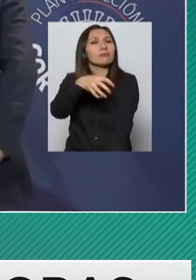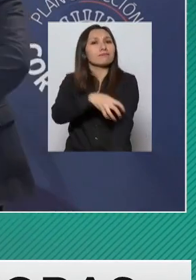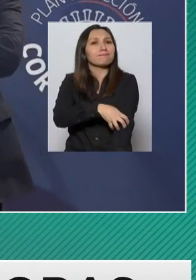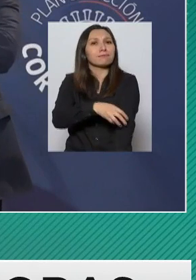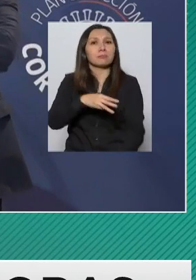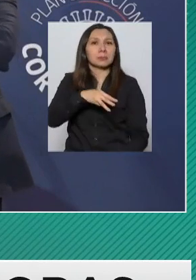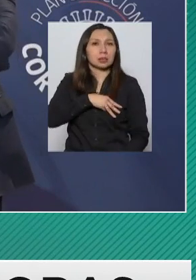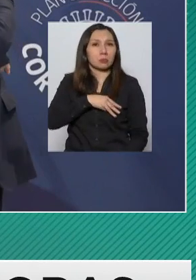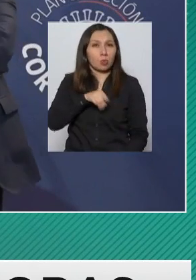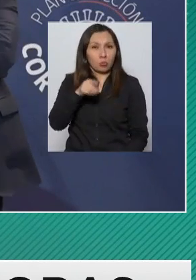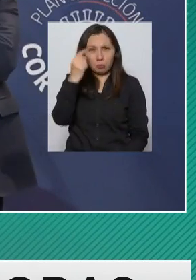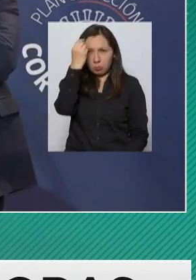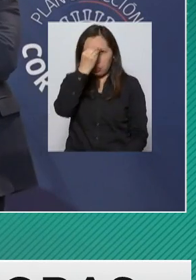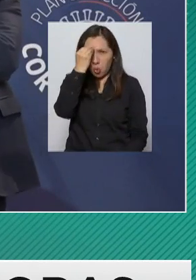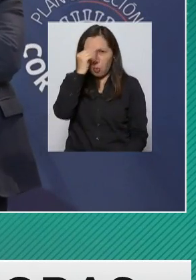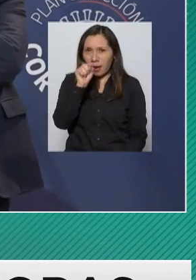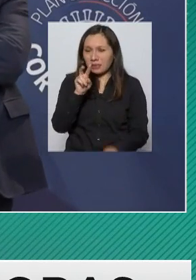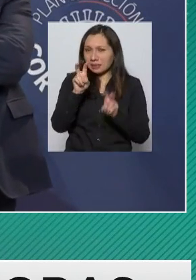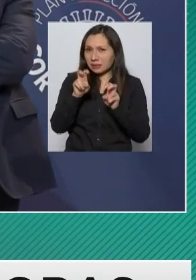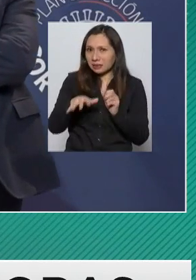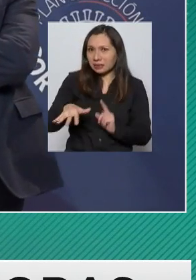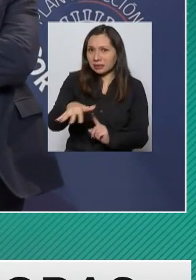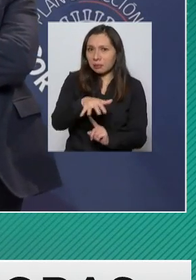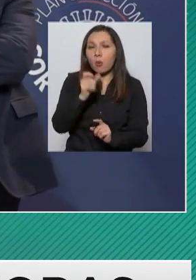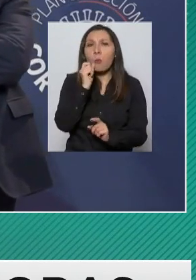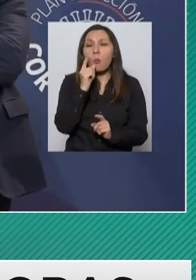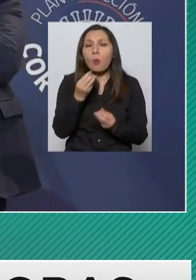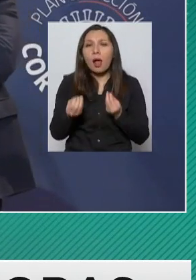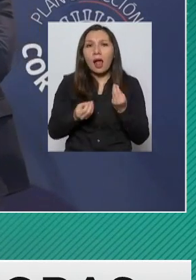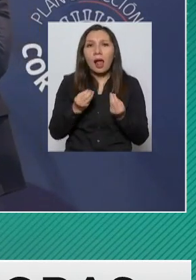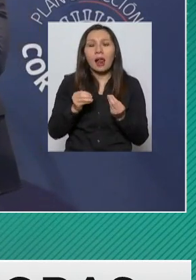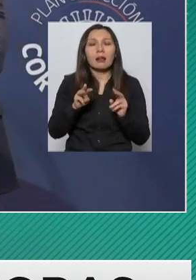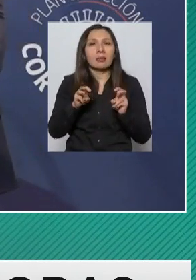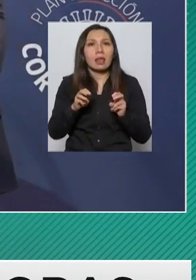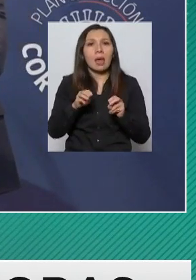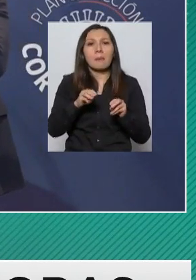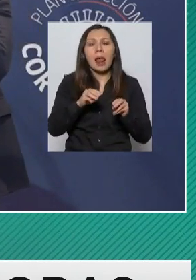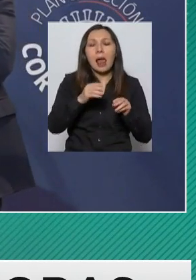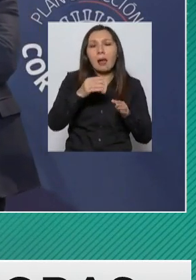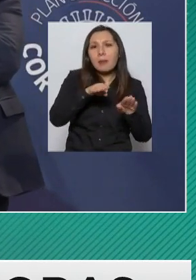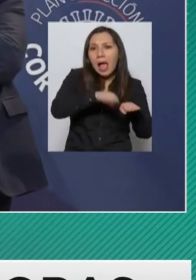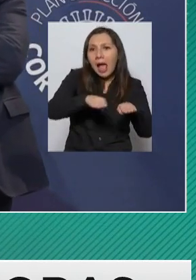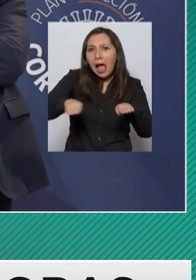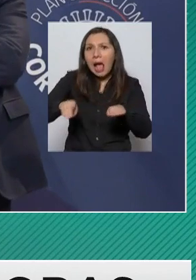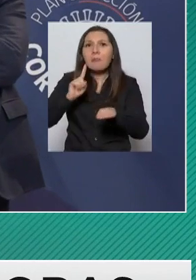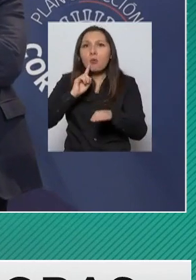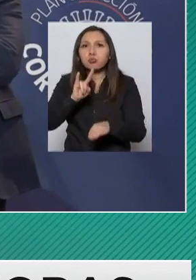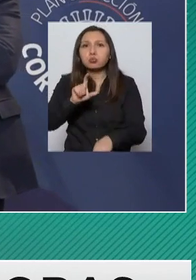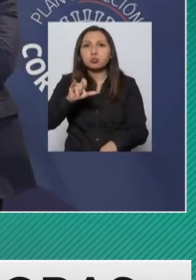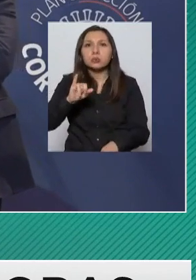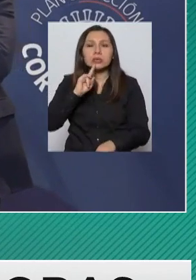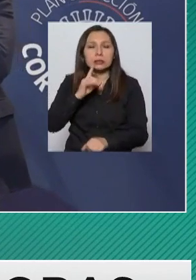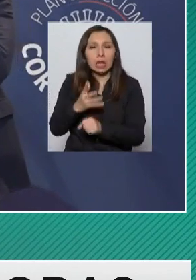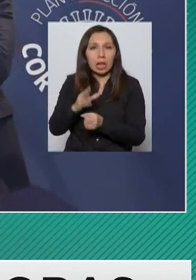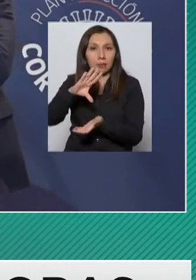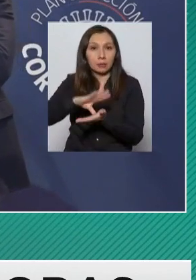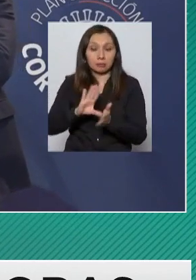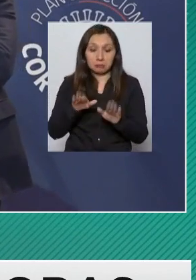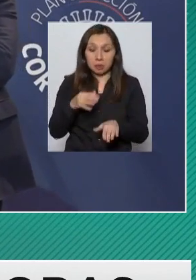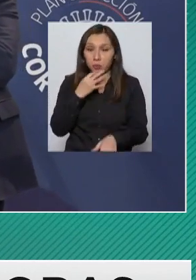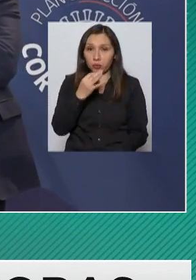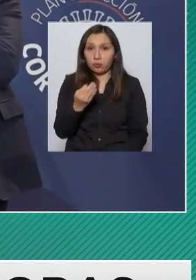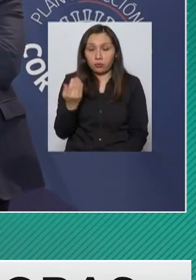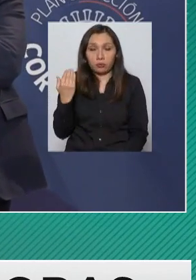les preocupa esta situación es justamente cuál es la situación en torno a las causas y que dispone el país bueno tal como lo acabo de mencionar